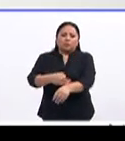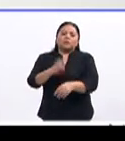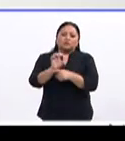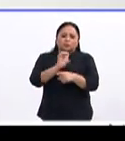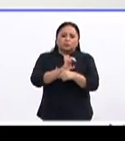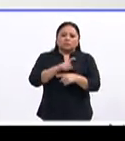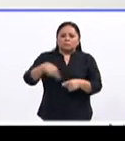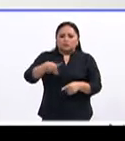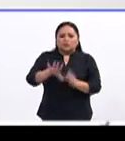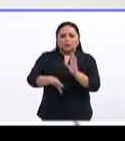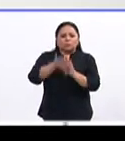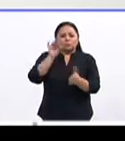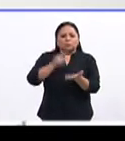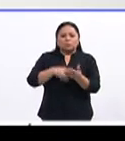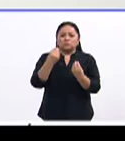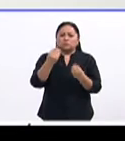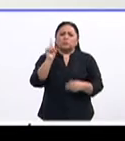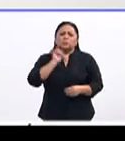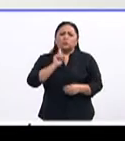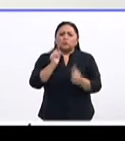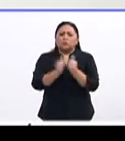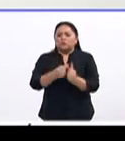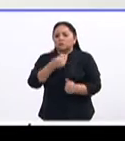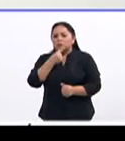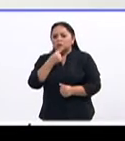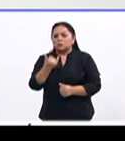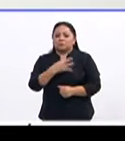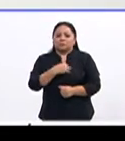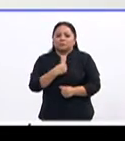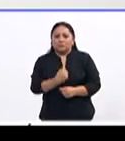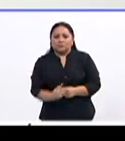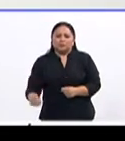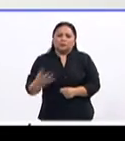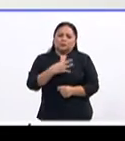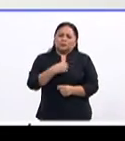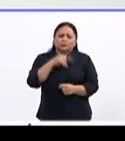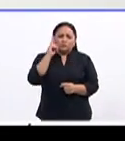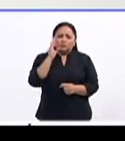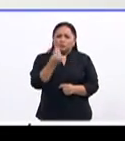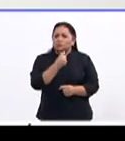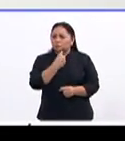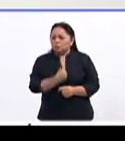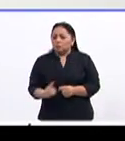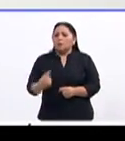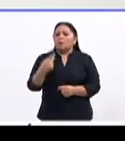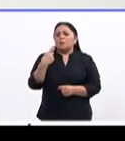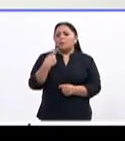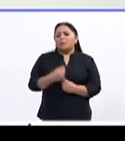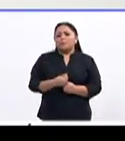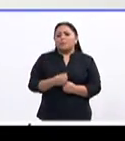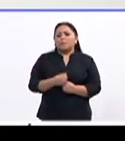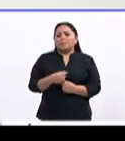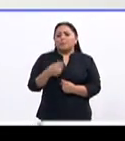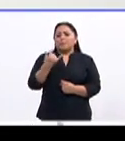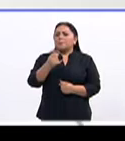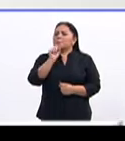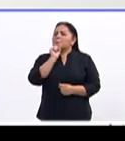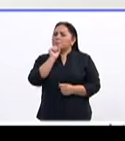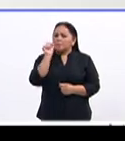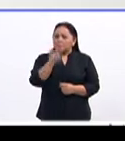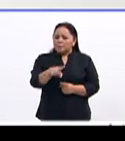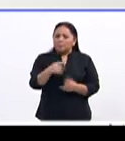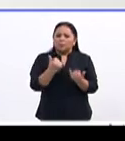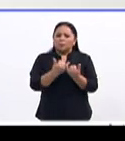Entonces encontramos a muchísimas mujeres con niños y niños chiquitos, hijos y hijos chiquitos, y